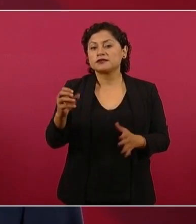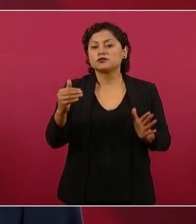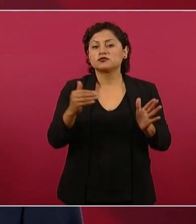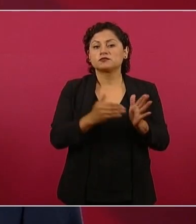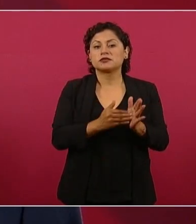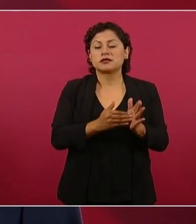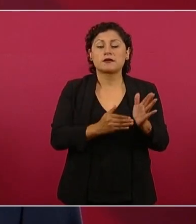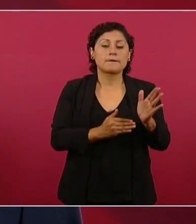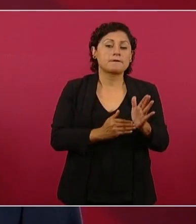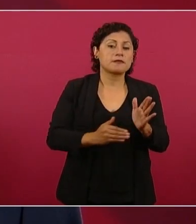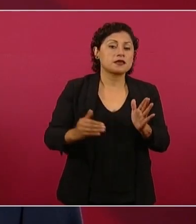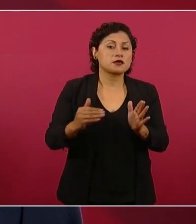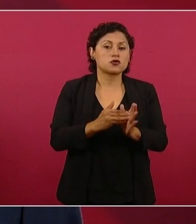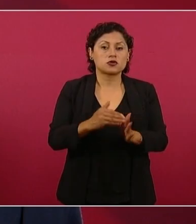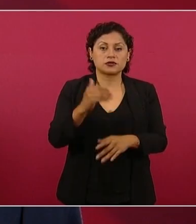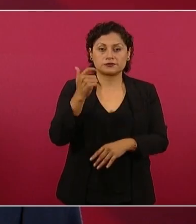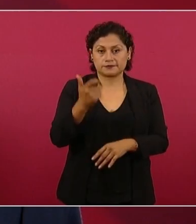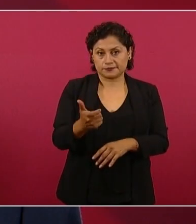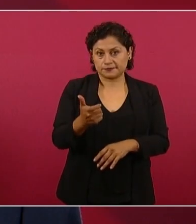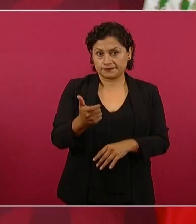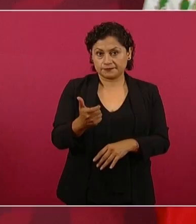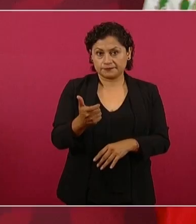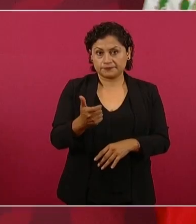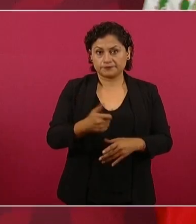1.300.000 millones de pesos.